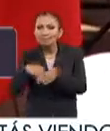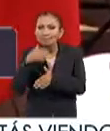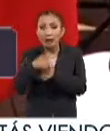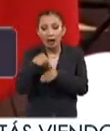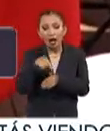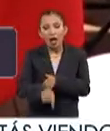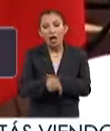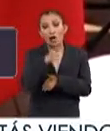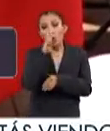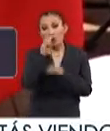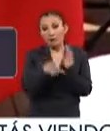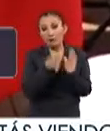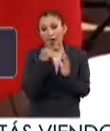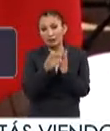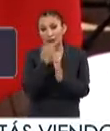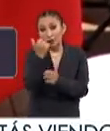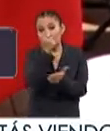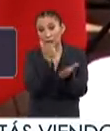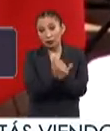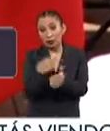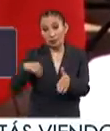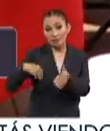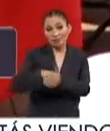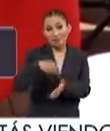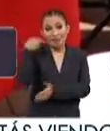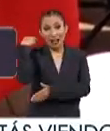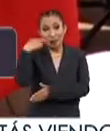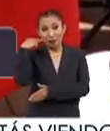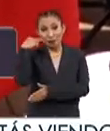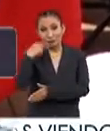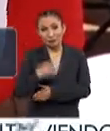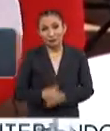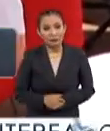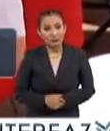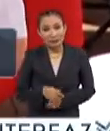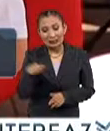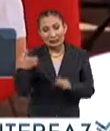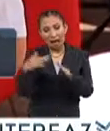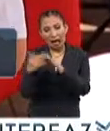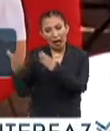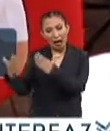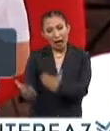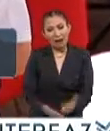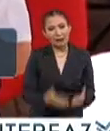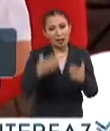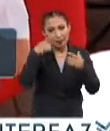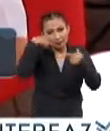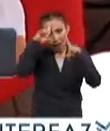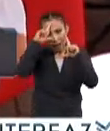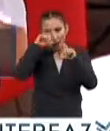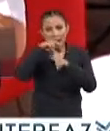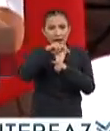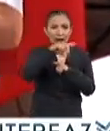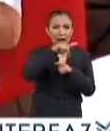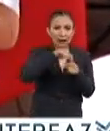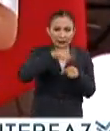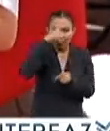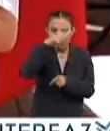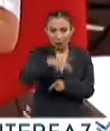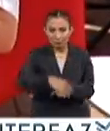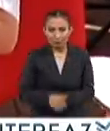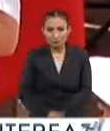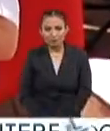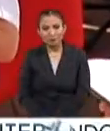que la 4 veces heroica ciudad y puerto de Veracruz, la casa de los marinos navales de